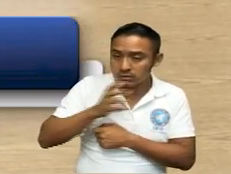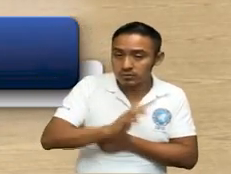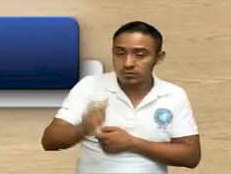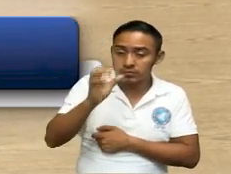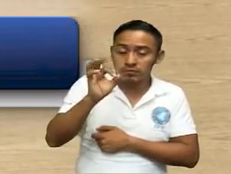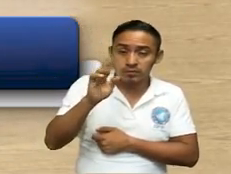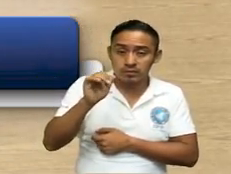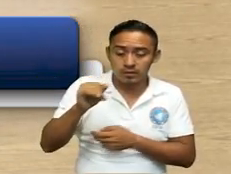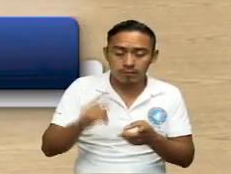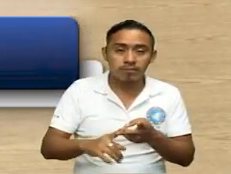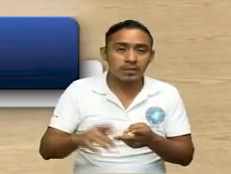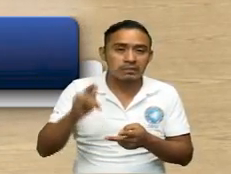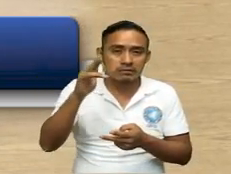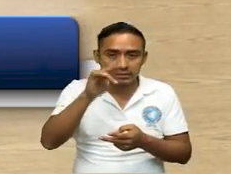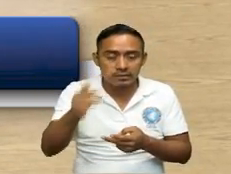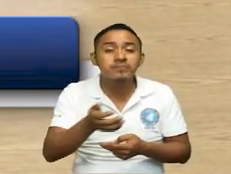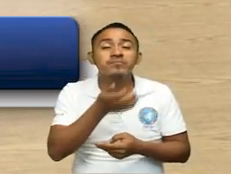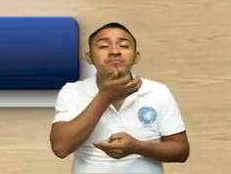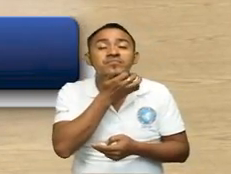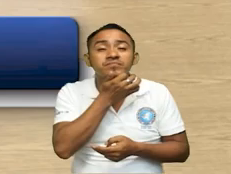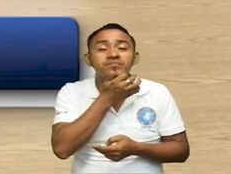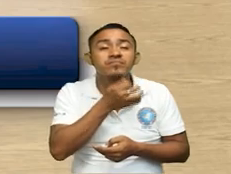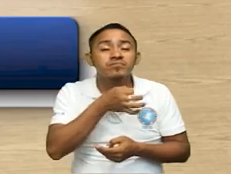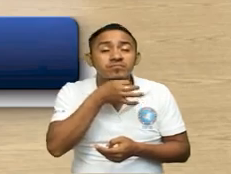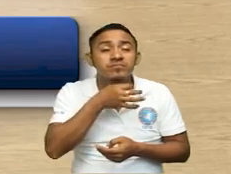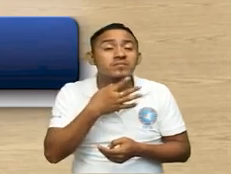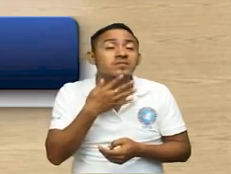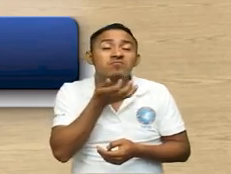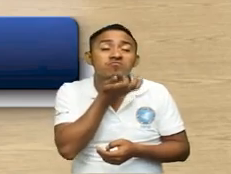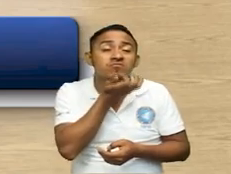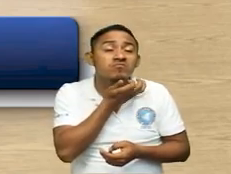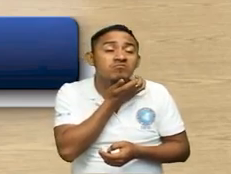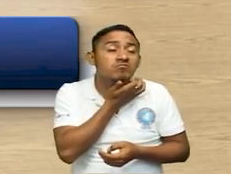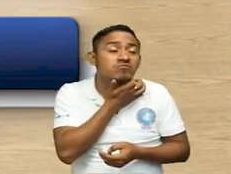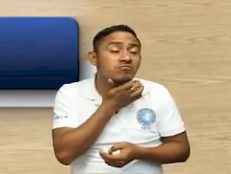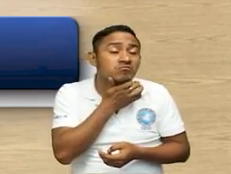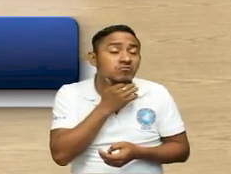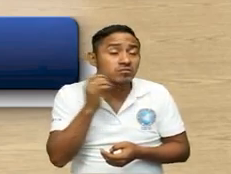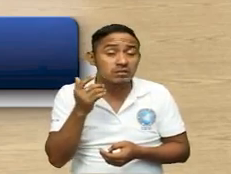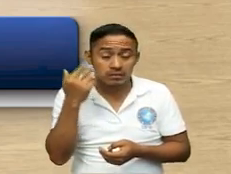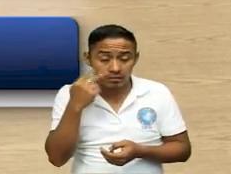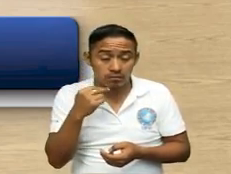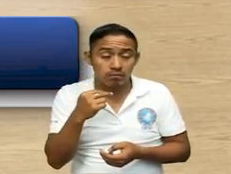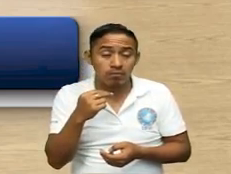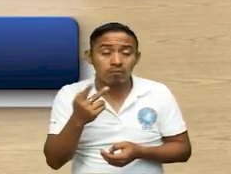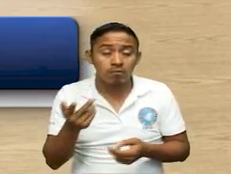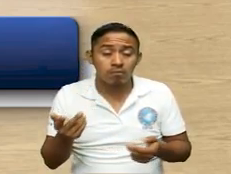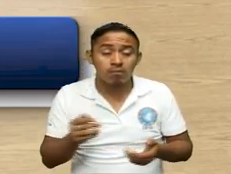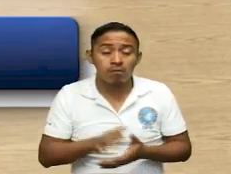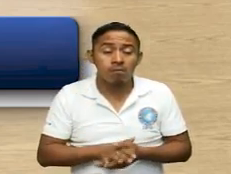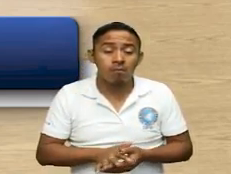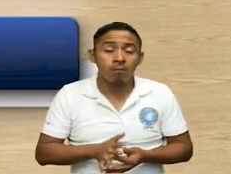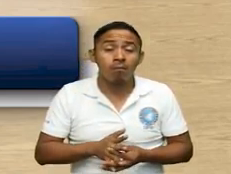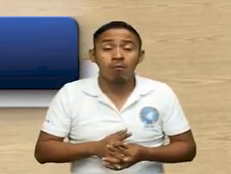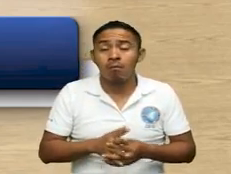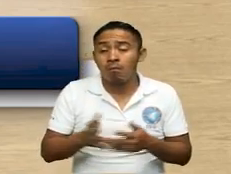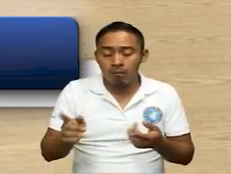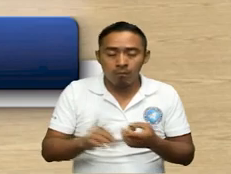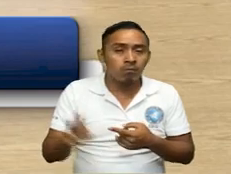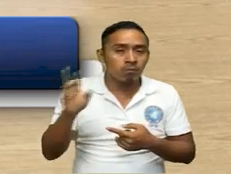Tenemos la tiña de la barba, que es la que se presenta en la zona de la barba. Y aquí vamos a notar que son lesiones, son placas